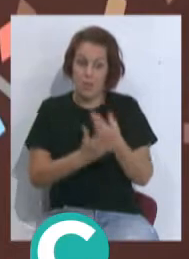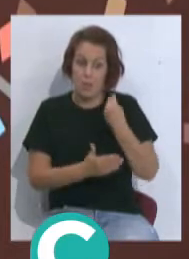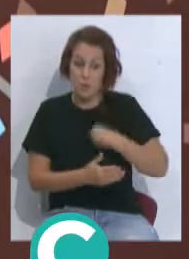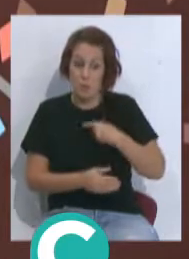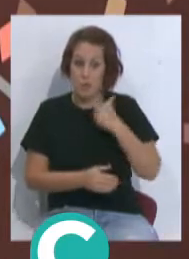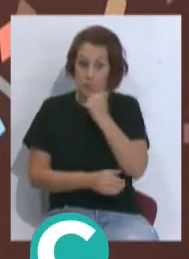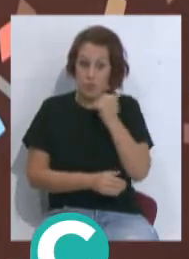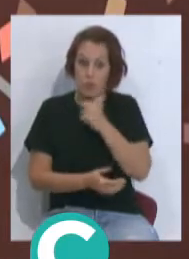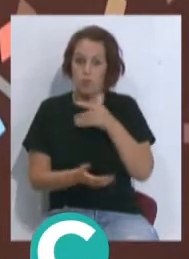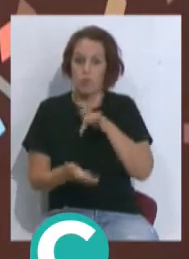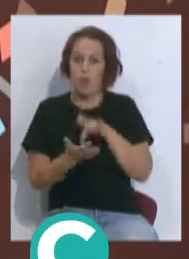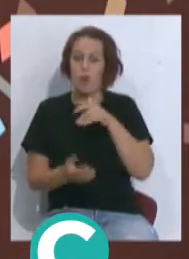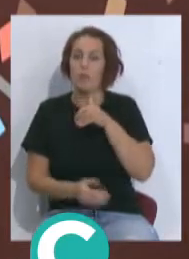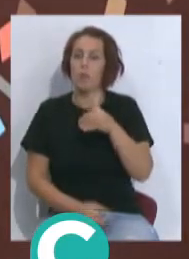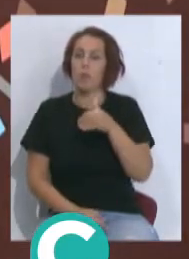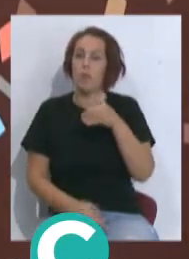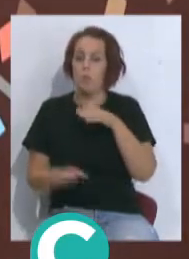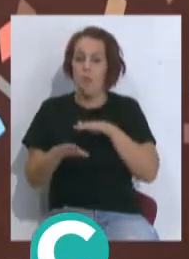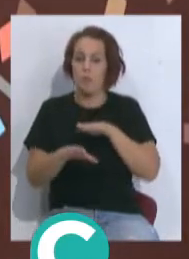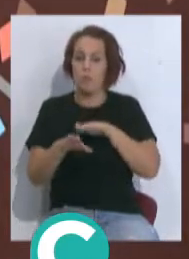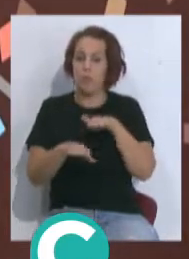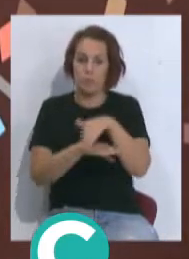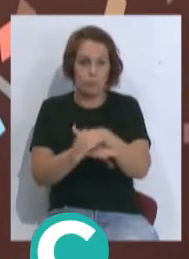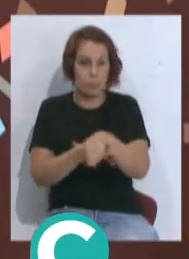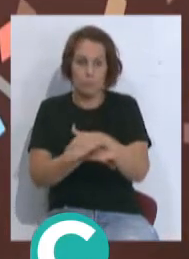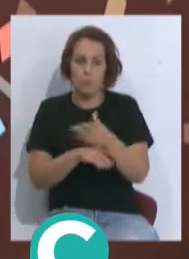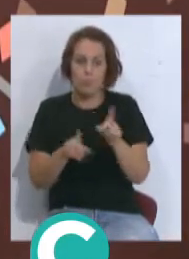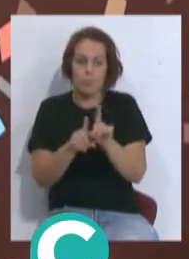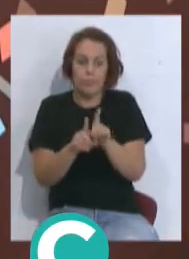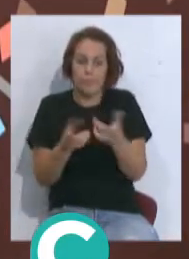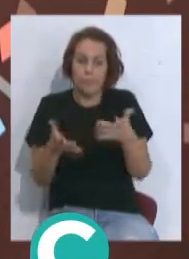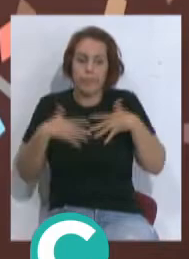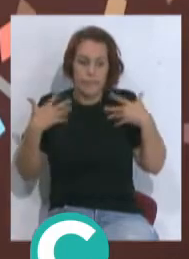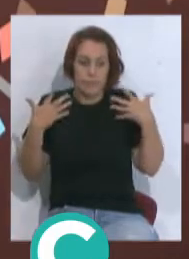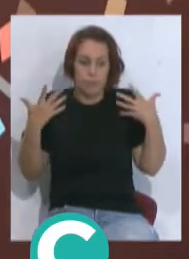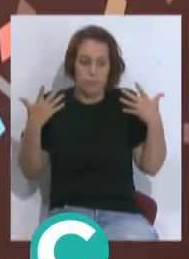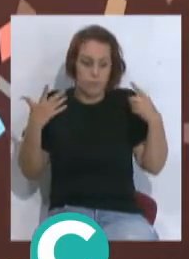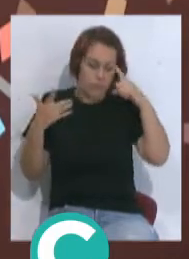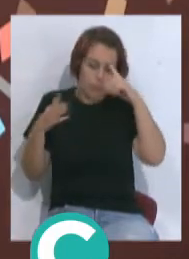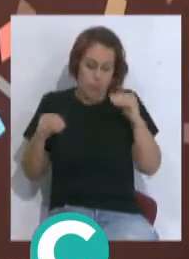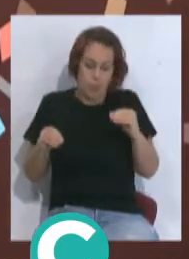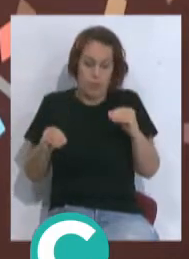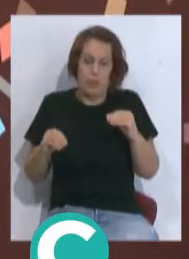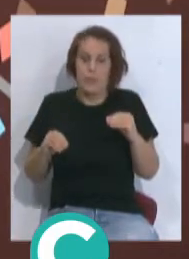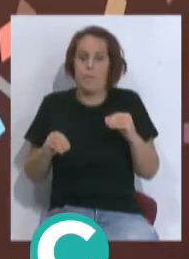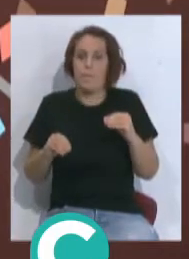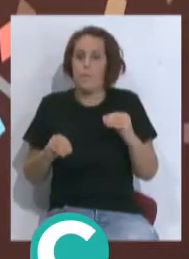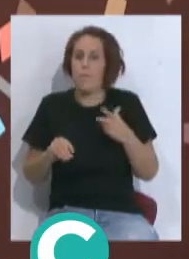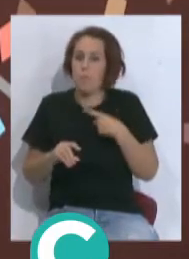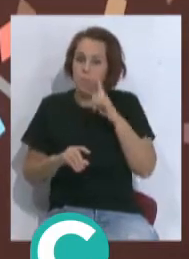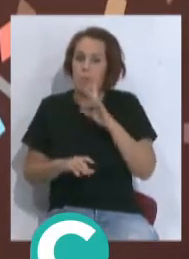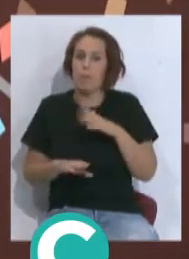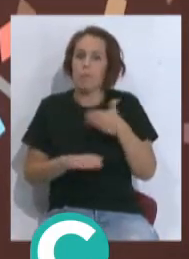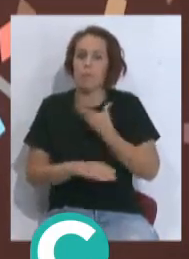Semana Santa se iba a celebrar con las procesiones en la calle, con lo cual fue, claro, un jarro de agua fría, en el sentido de que daba la sensación